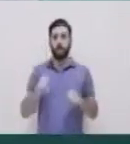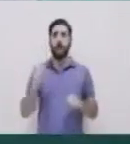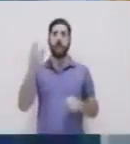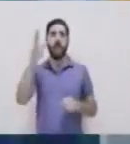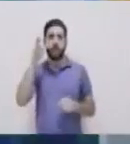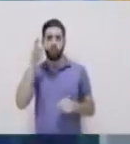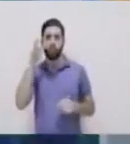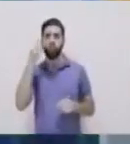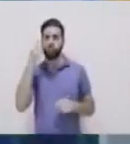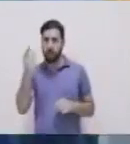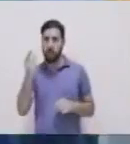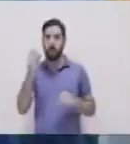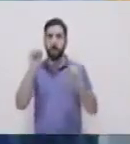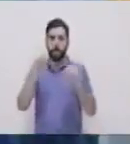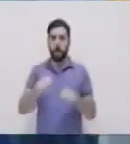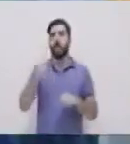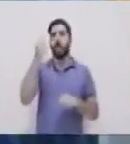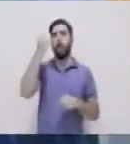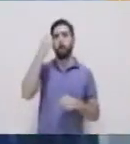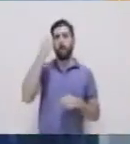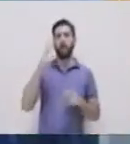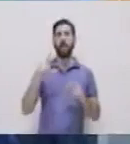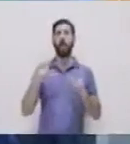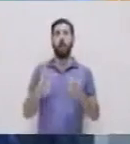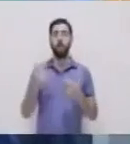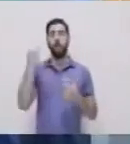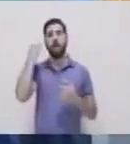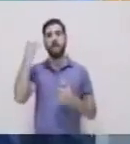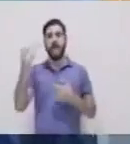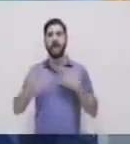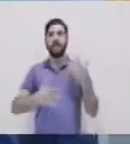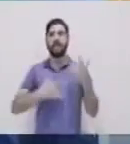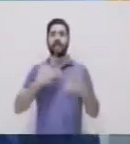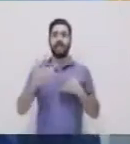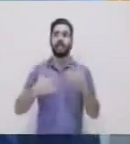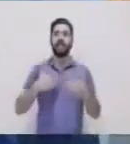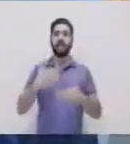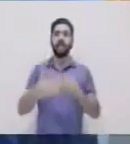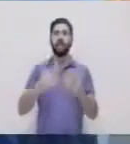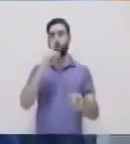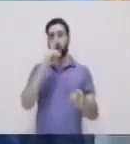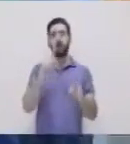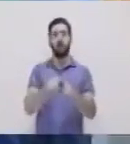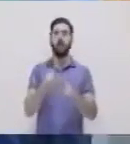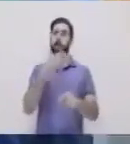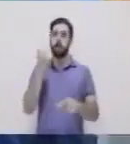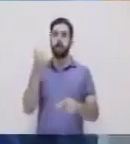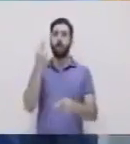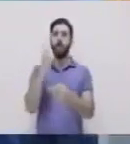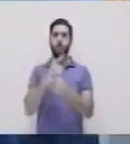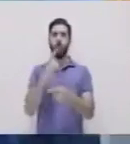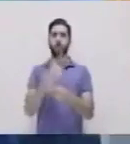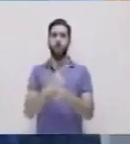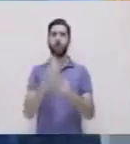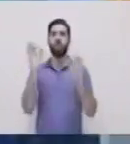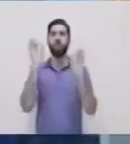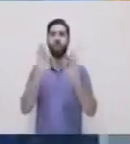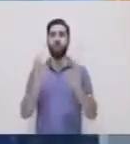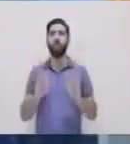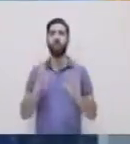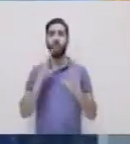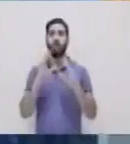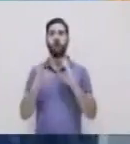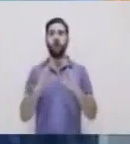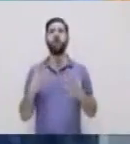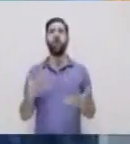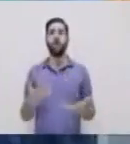características de poder escuchar, poder comprender, transmitir nuestras ideas, sentimientos y también ser muy asertivos, porque muchas veces